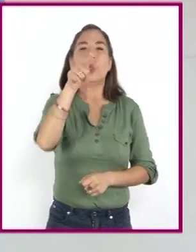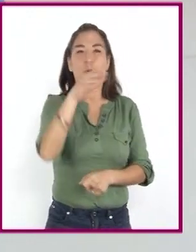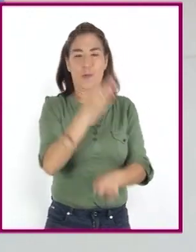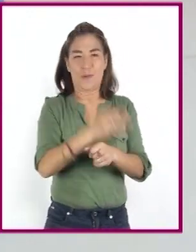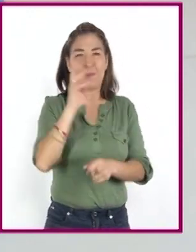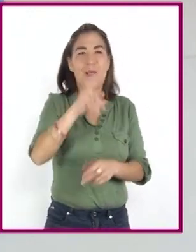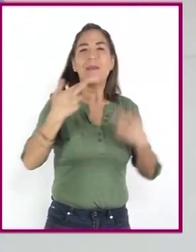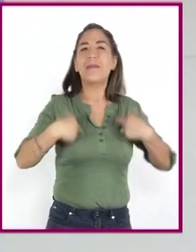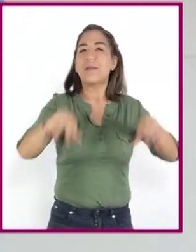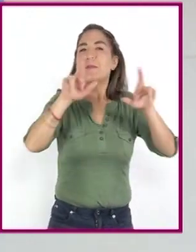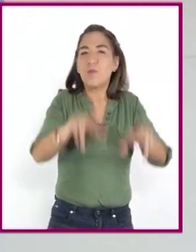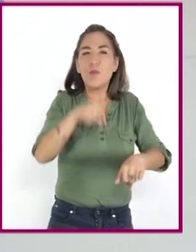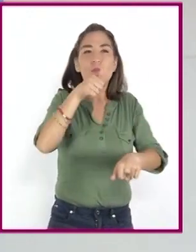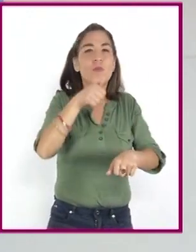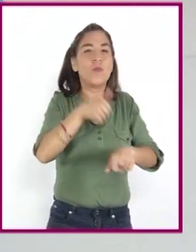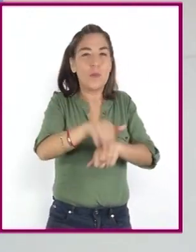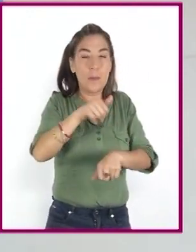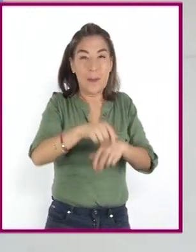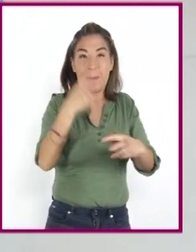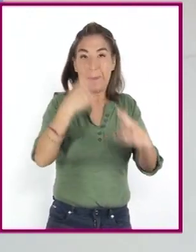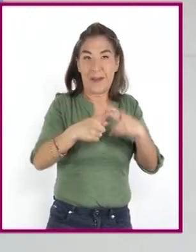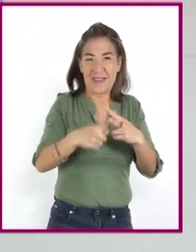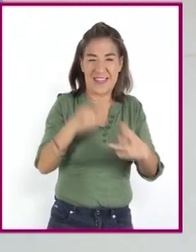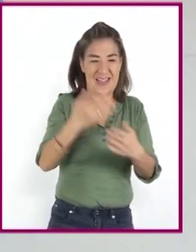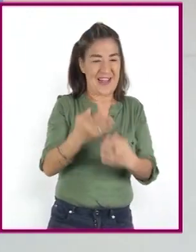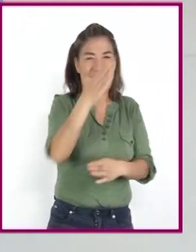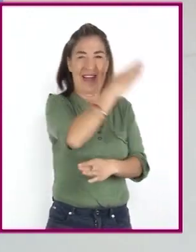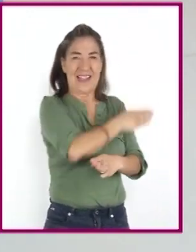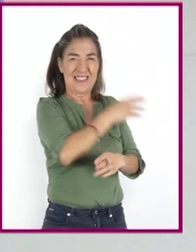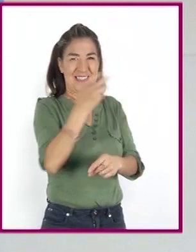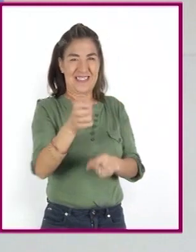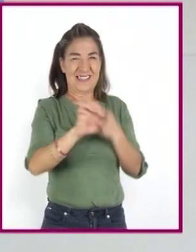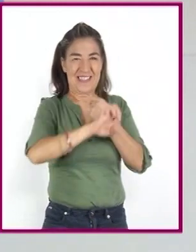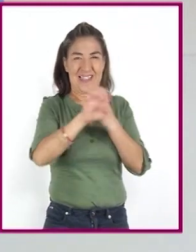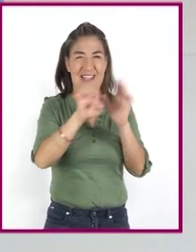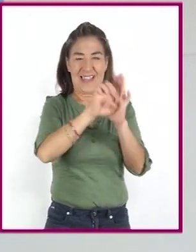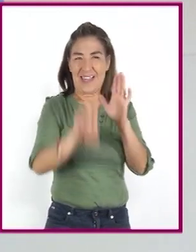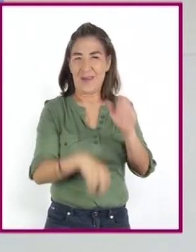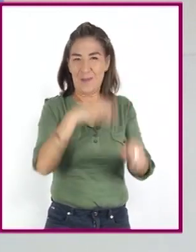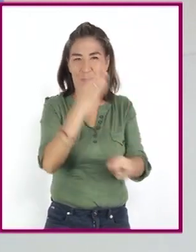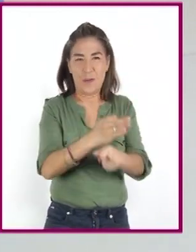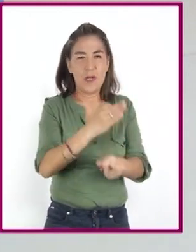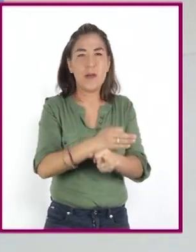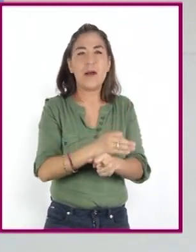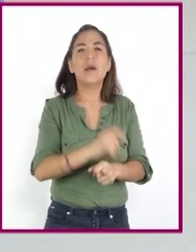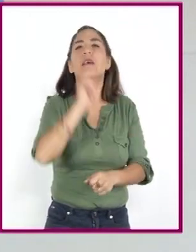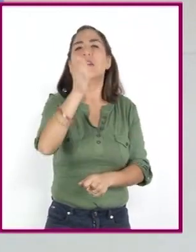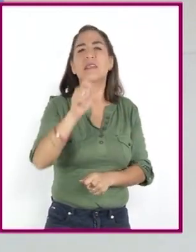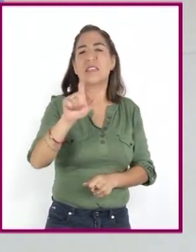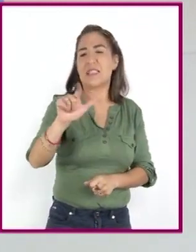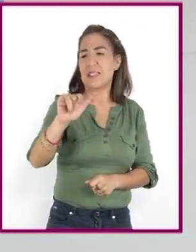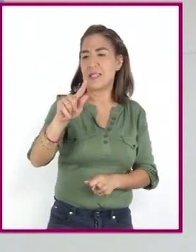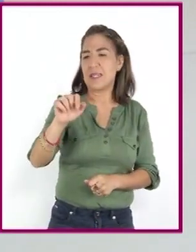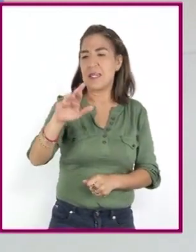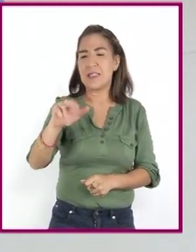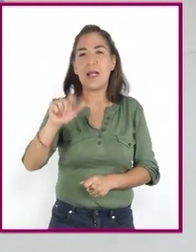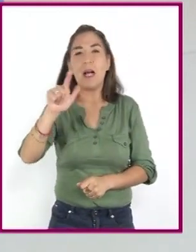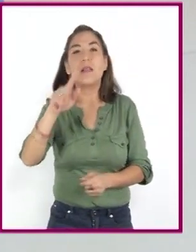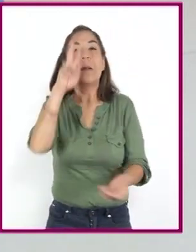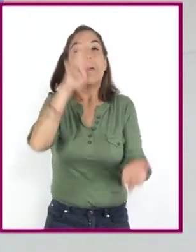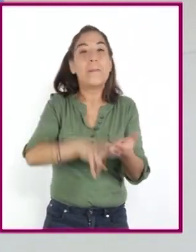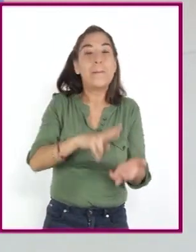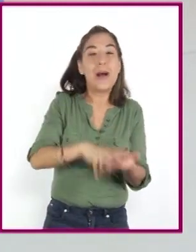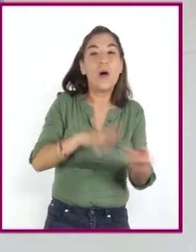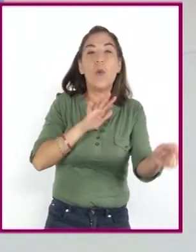las expresiones algebraicas anteriores a este último ejemplo, las literales representan variables, ya que